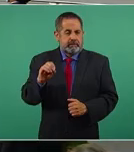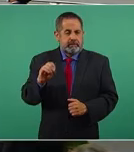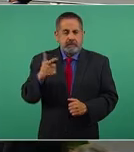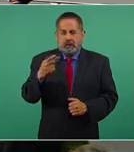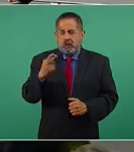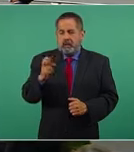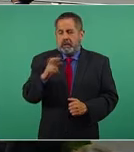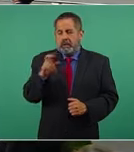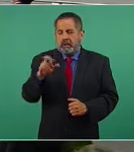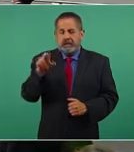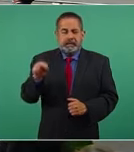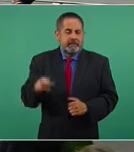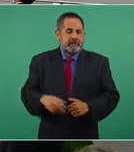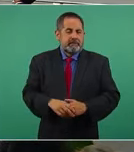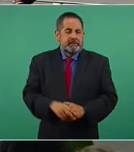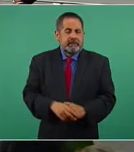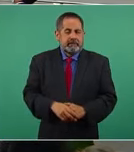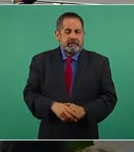Guerrero.